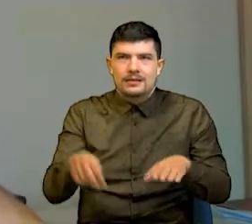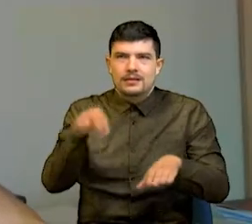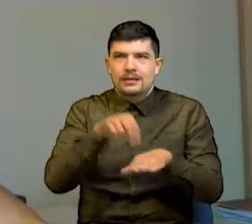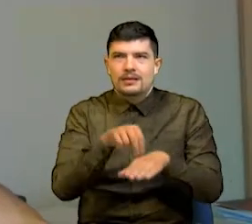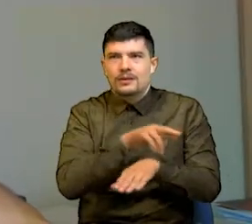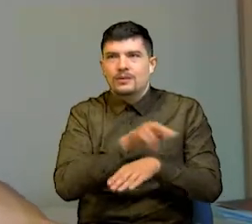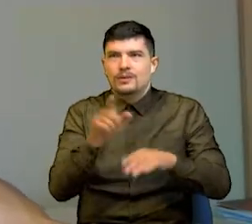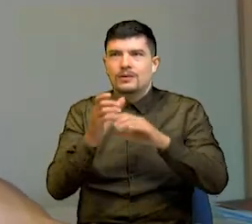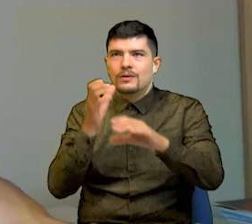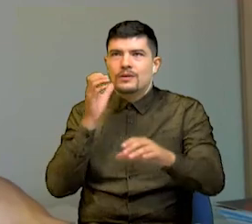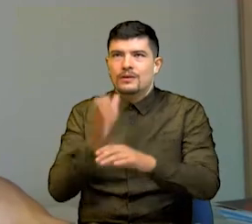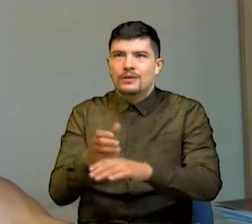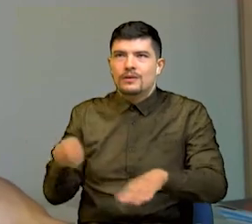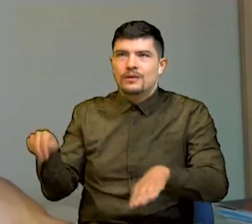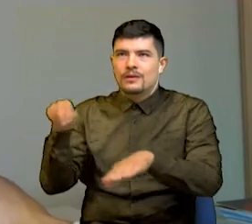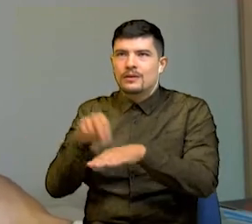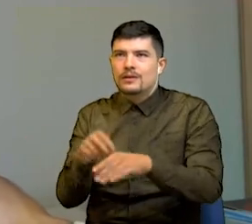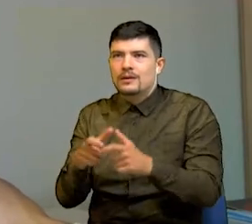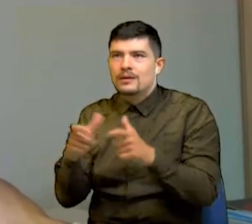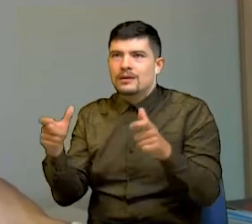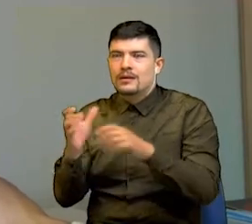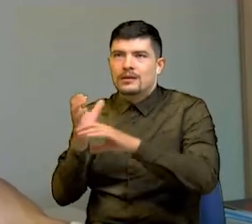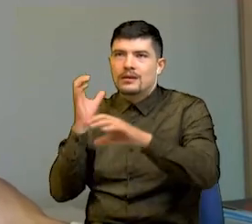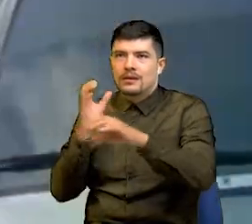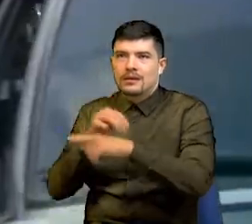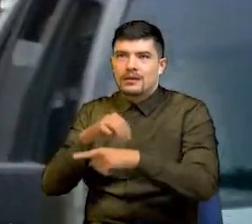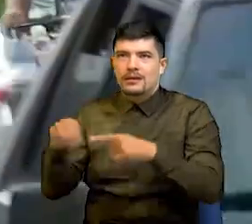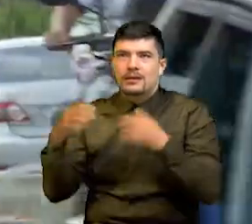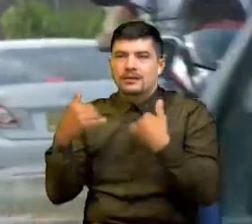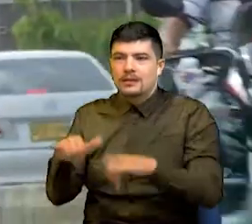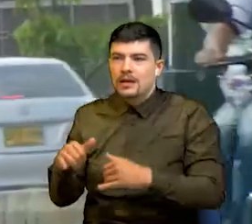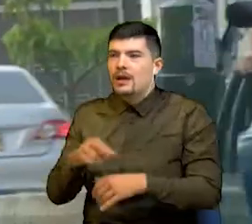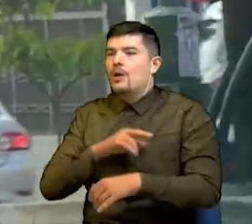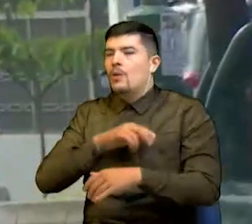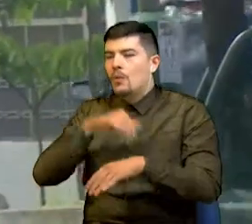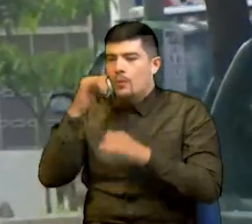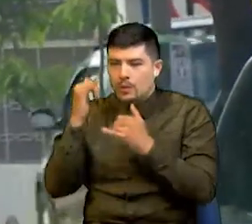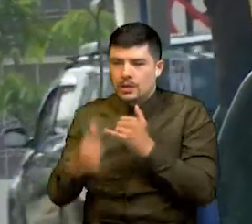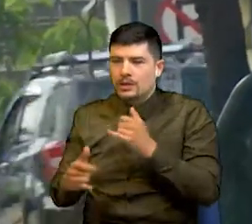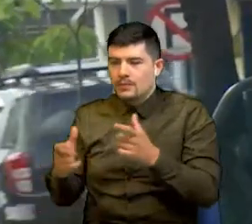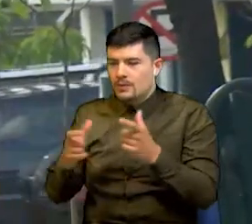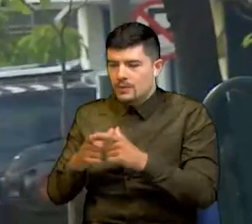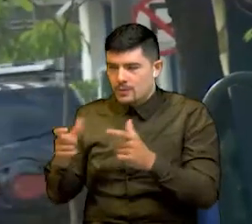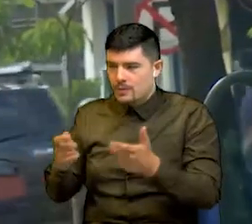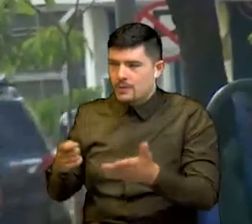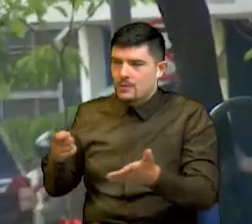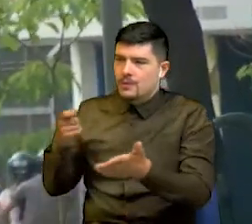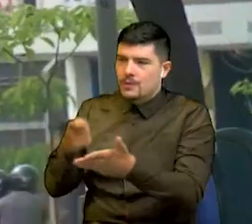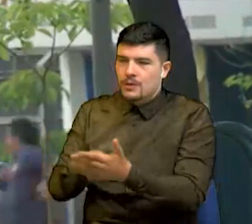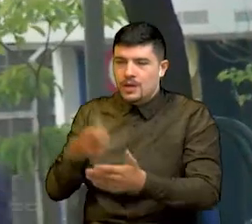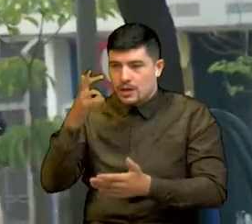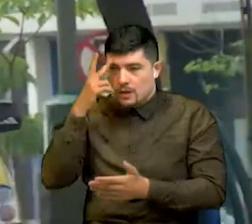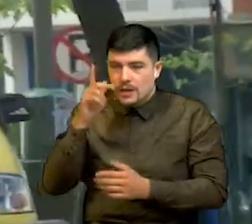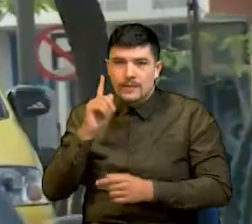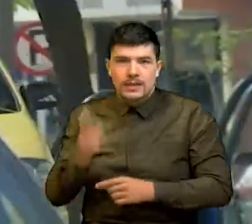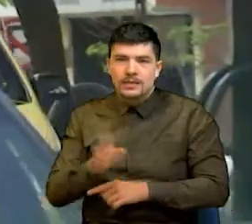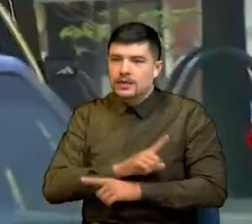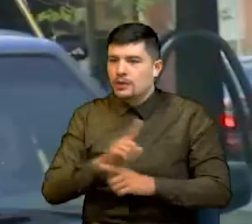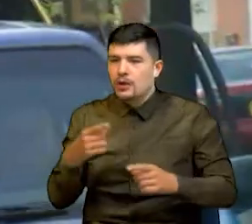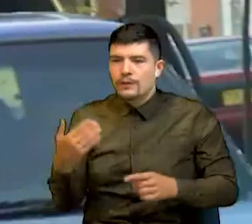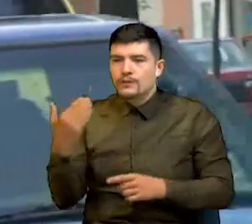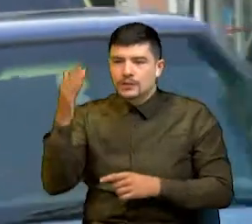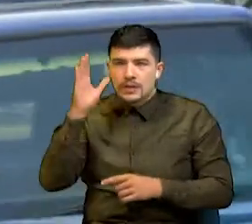montarnos en otro bus y subirnos al transporte colectivo y entregar una tarjetita y luego medicamente así no funcionan las